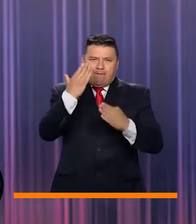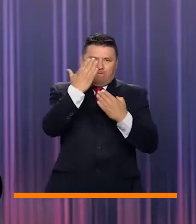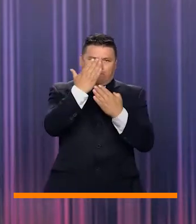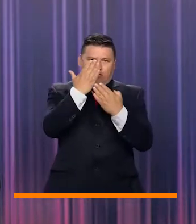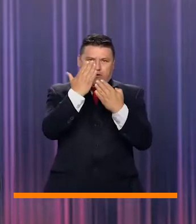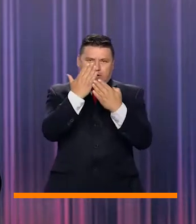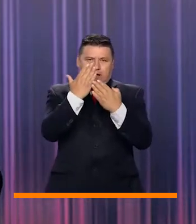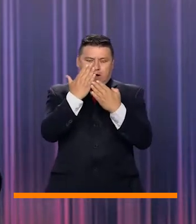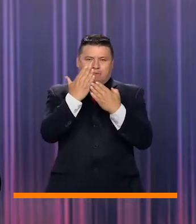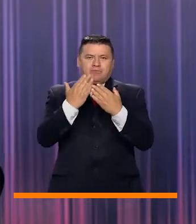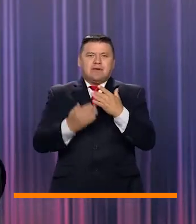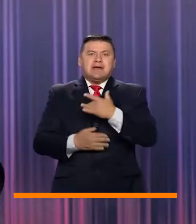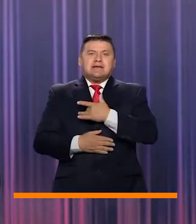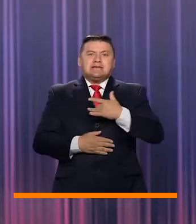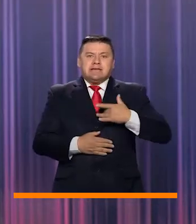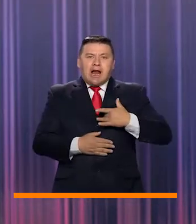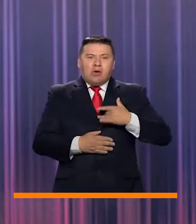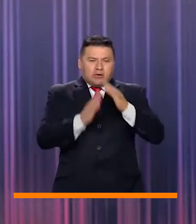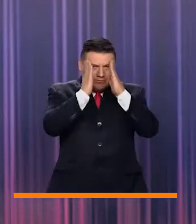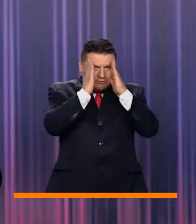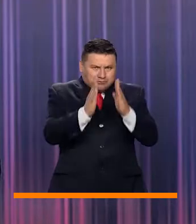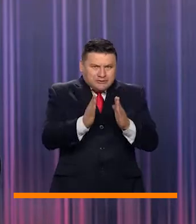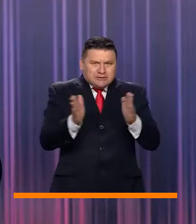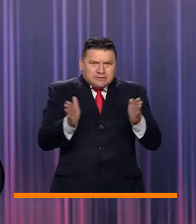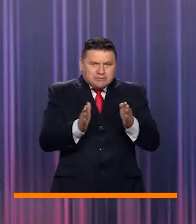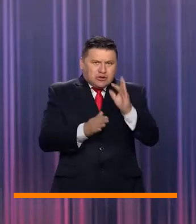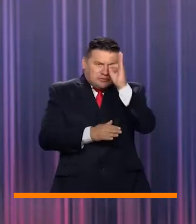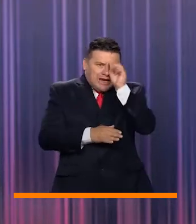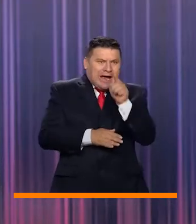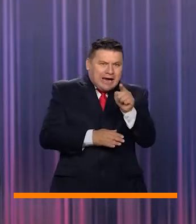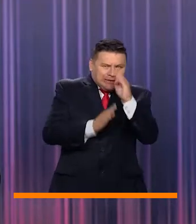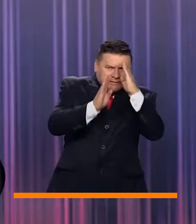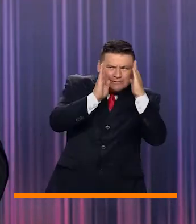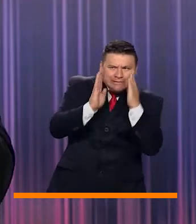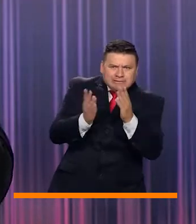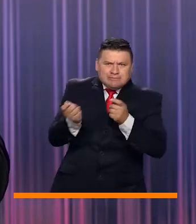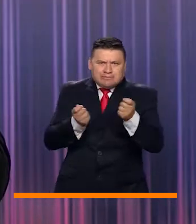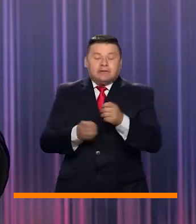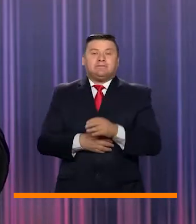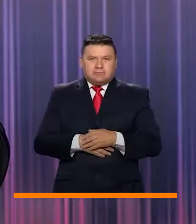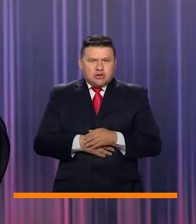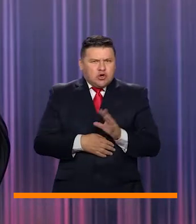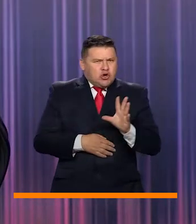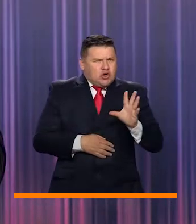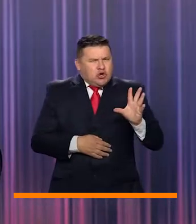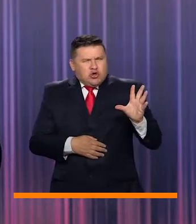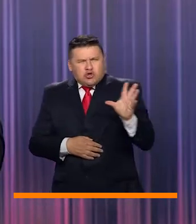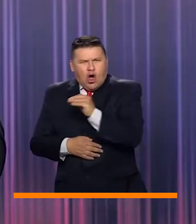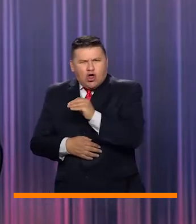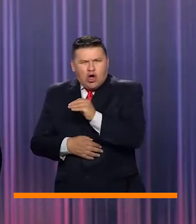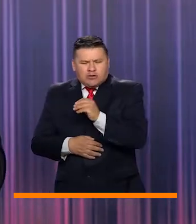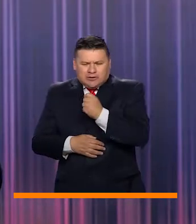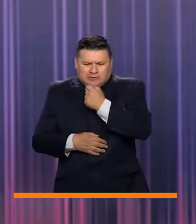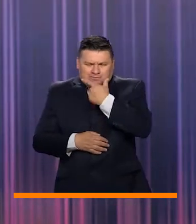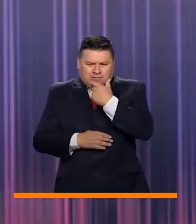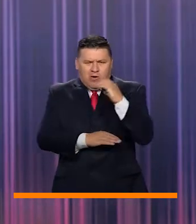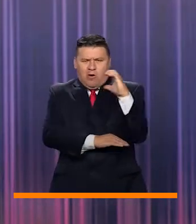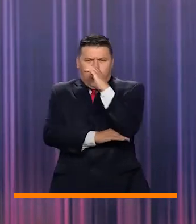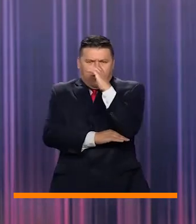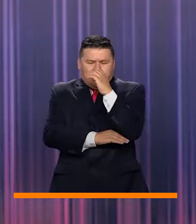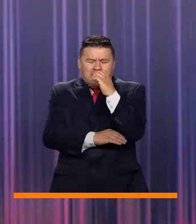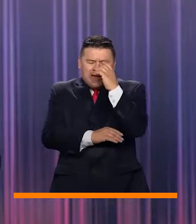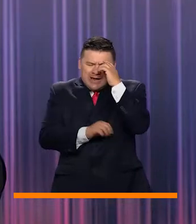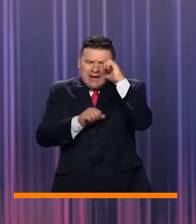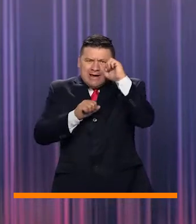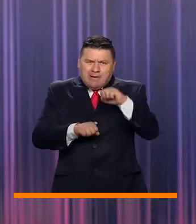puntos fronterizos y centros de salud. Asimismo, lo hemos hecho con todas las capacidades